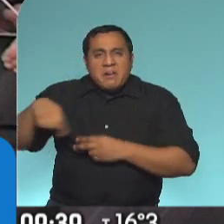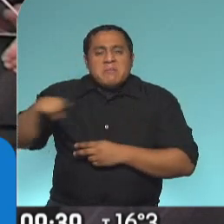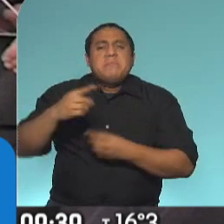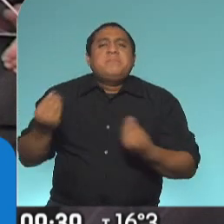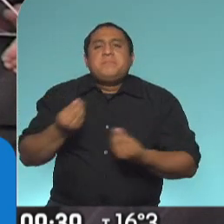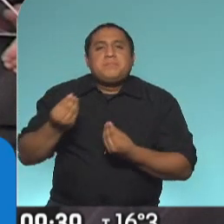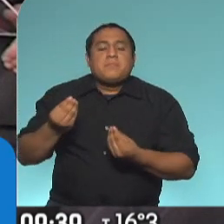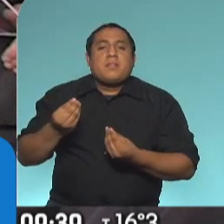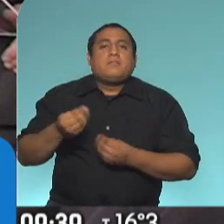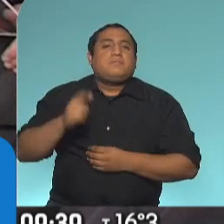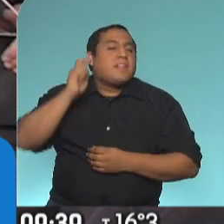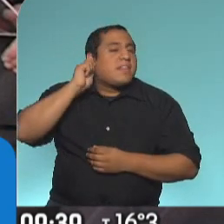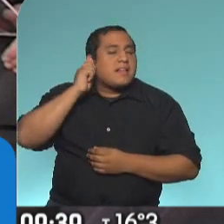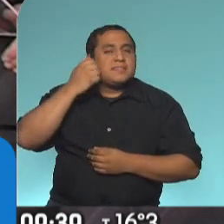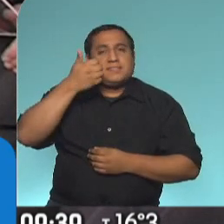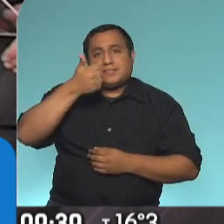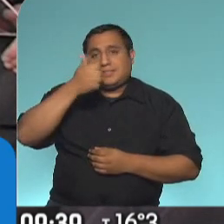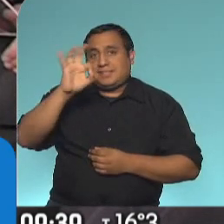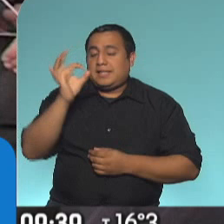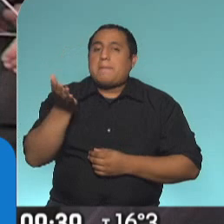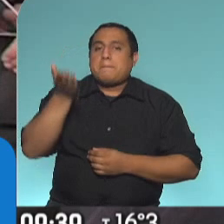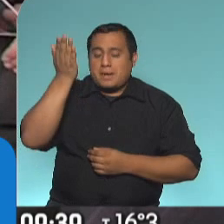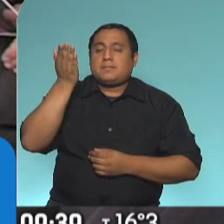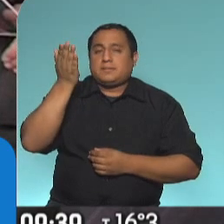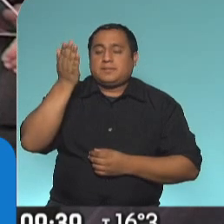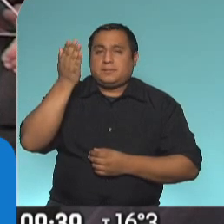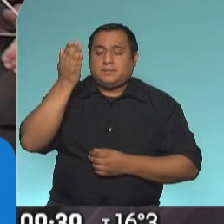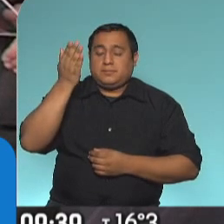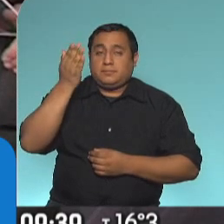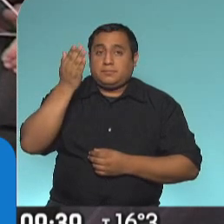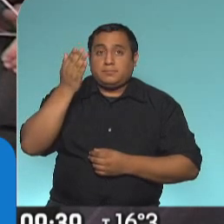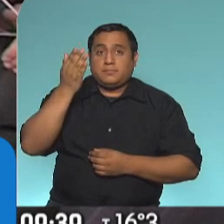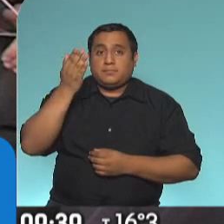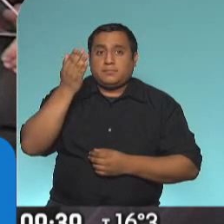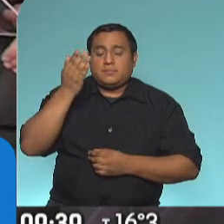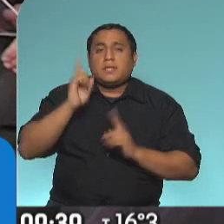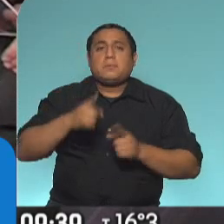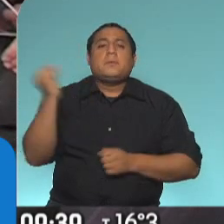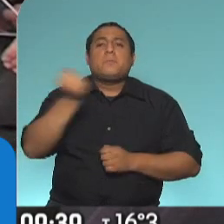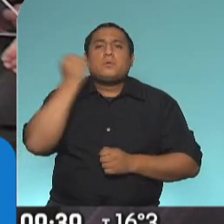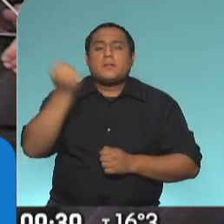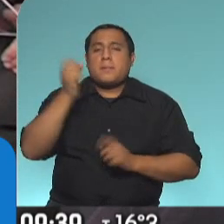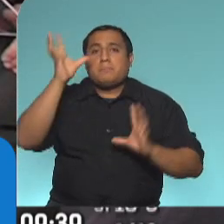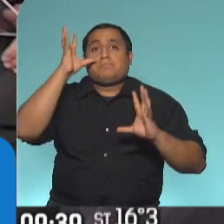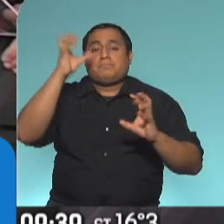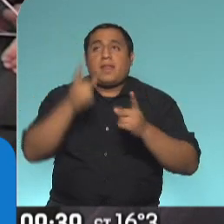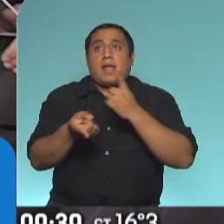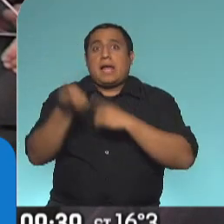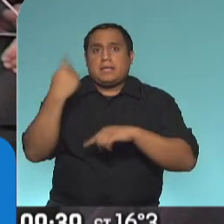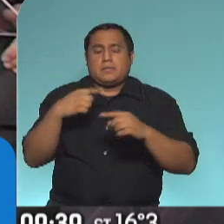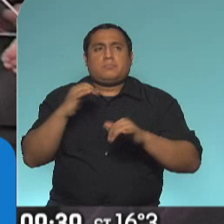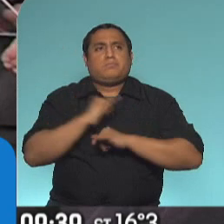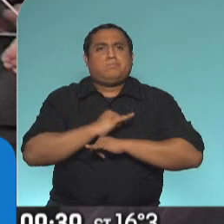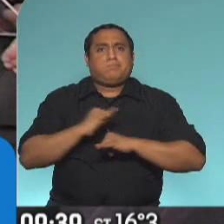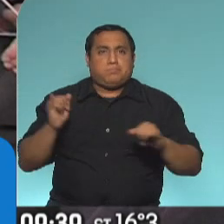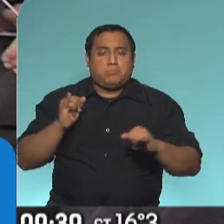corresponden a la franja etaria de mayores de 60 años y también es importante recordar que en el día de ayer se ha publicado